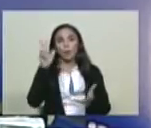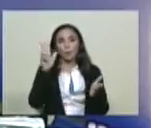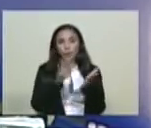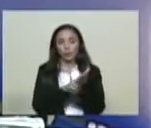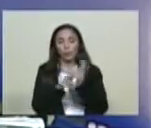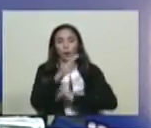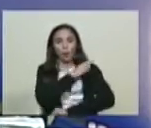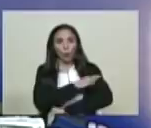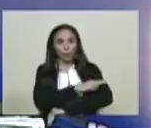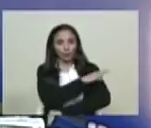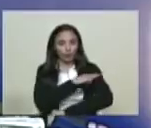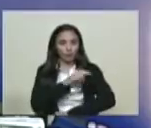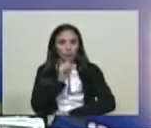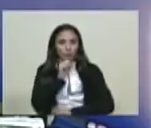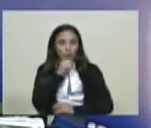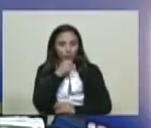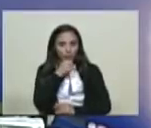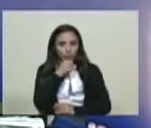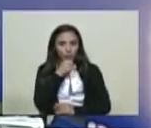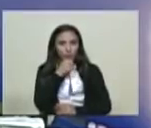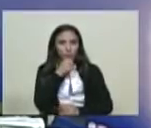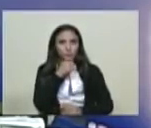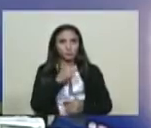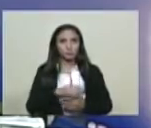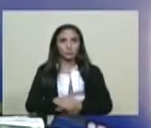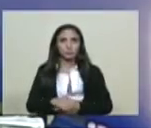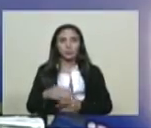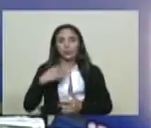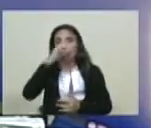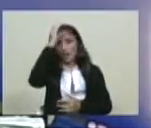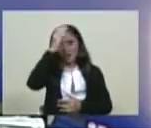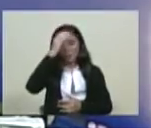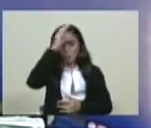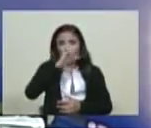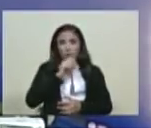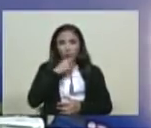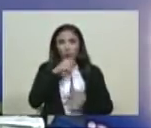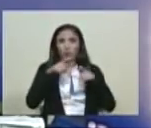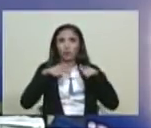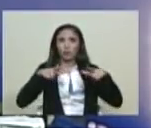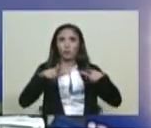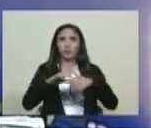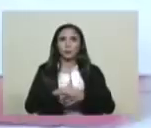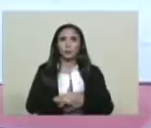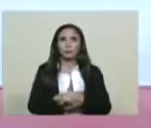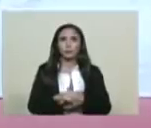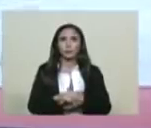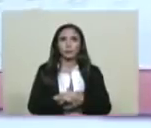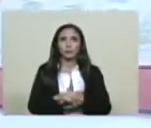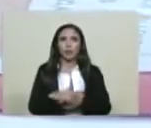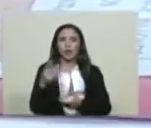geriátrico, doctor Joaquín Quintero de Caricuao, una suma